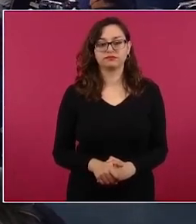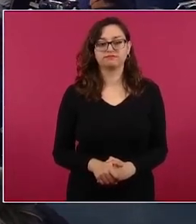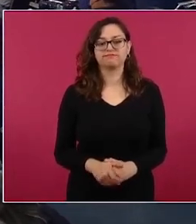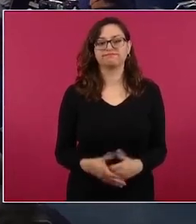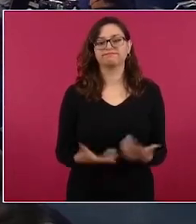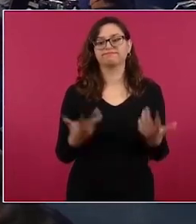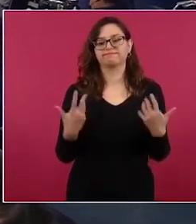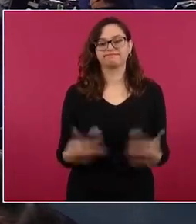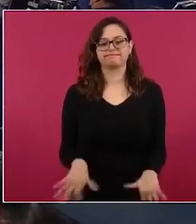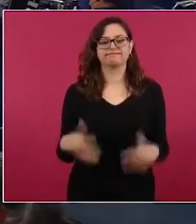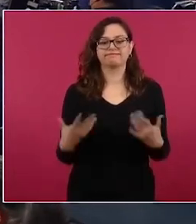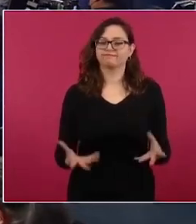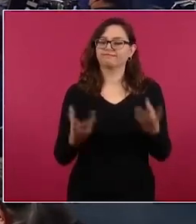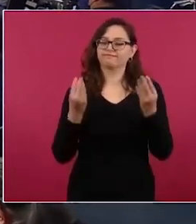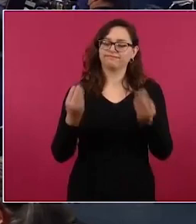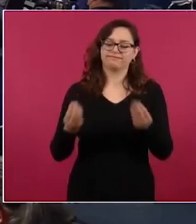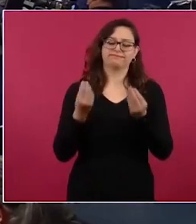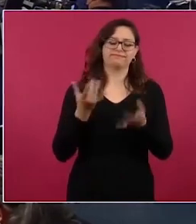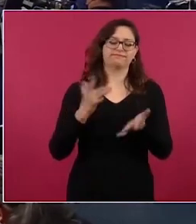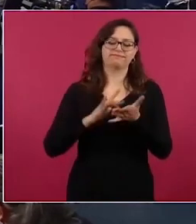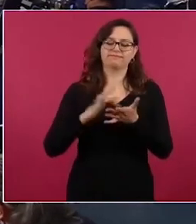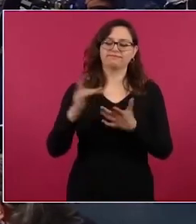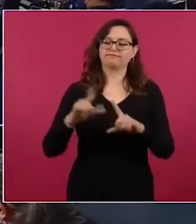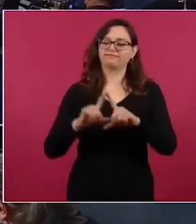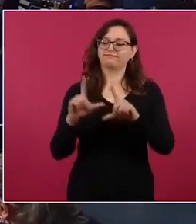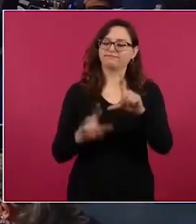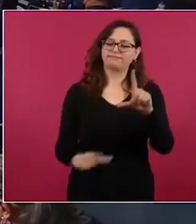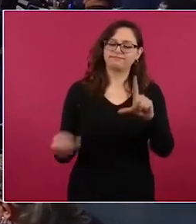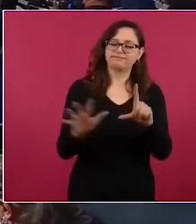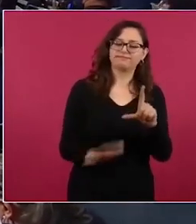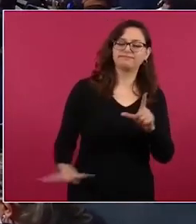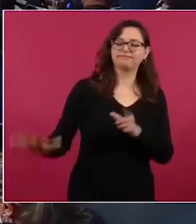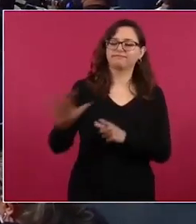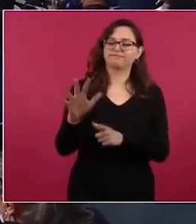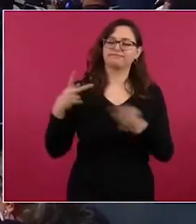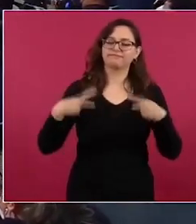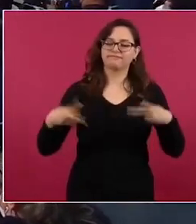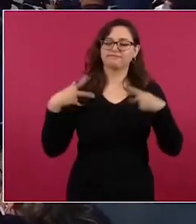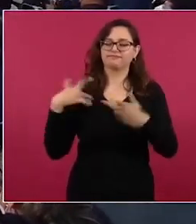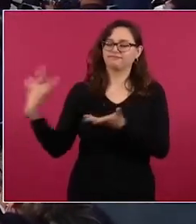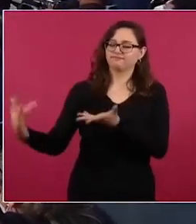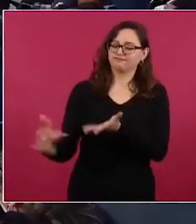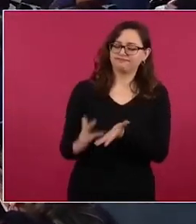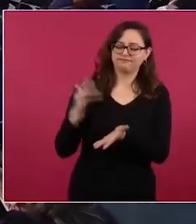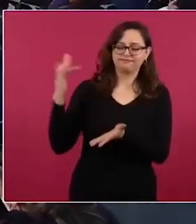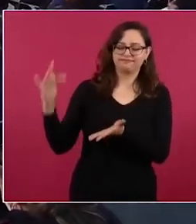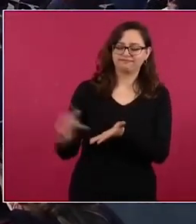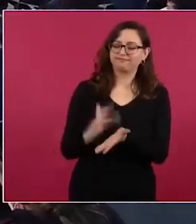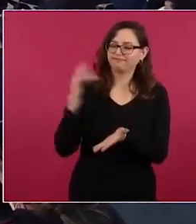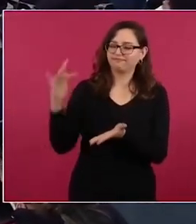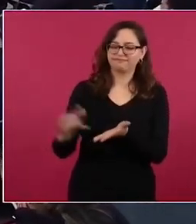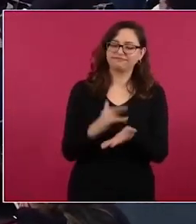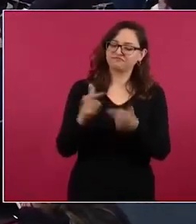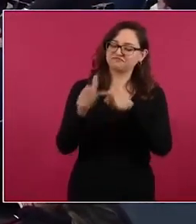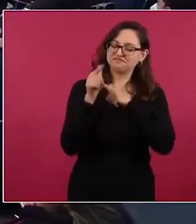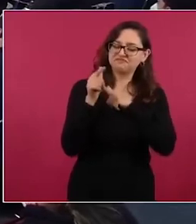Muchas gracias al pueblo de México, a la gente. Yo nunca voy a fallarles, jamás.